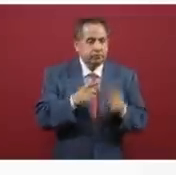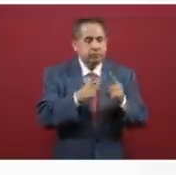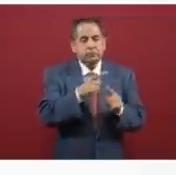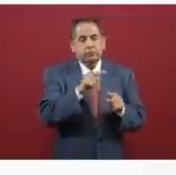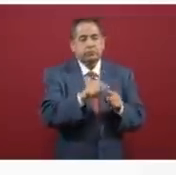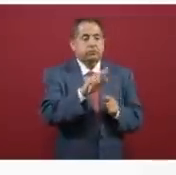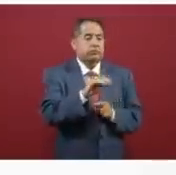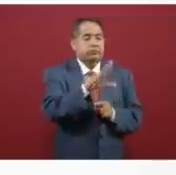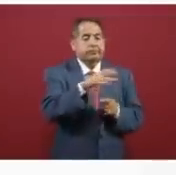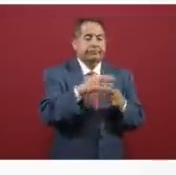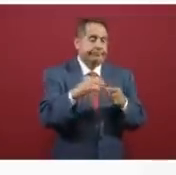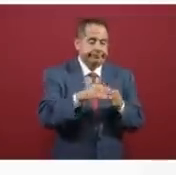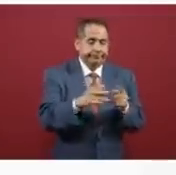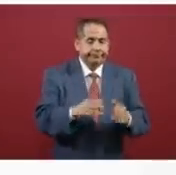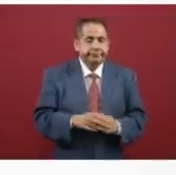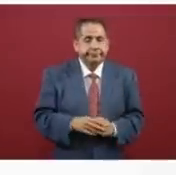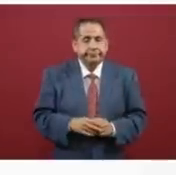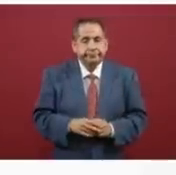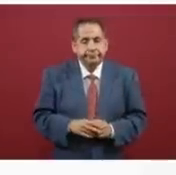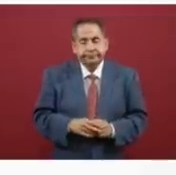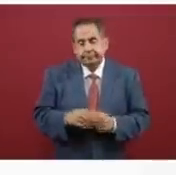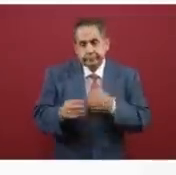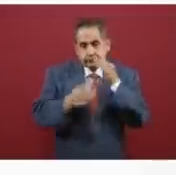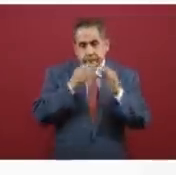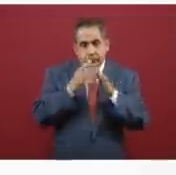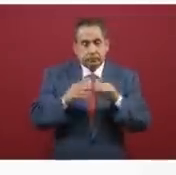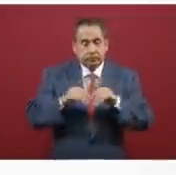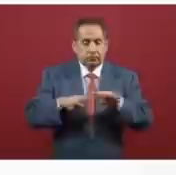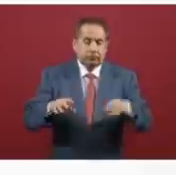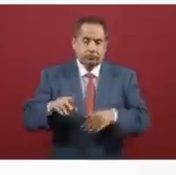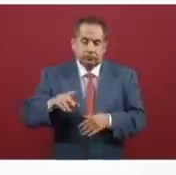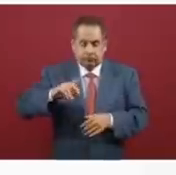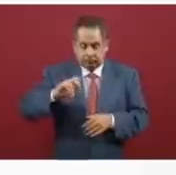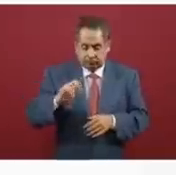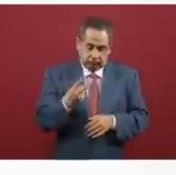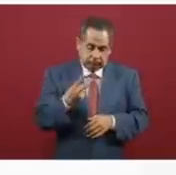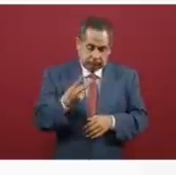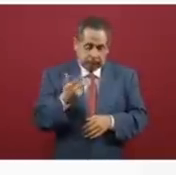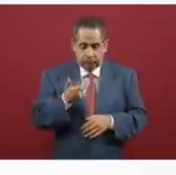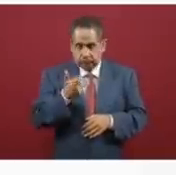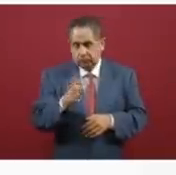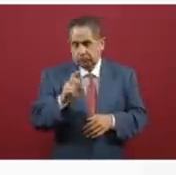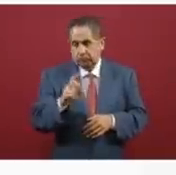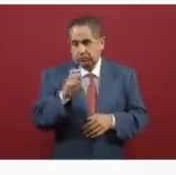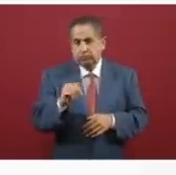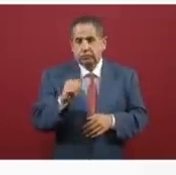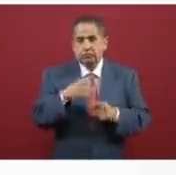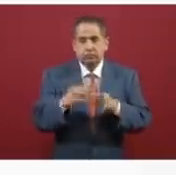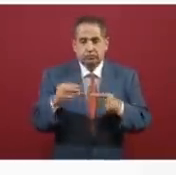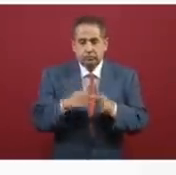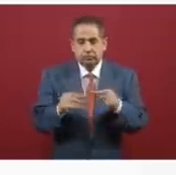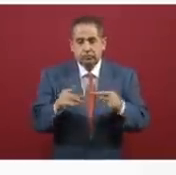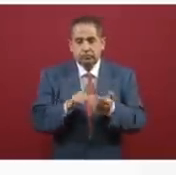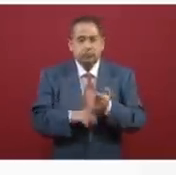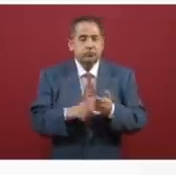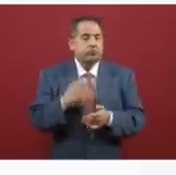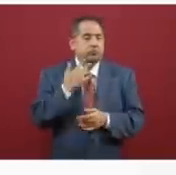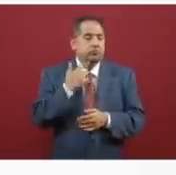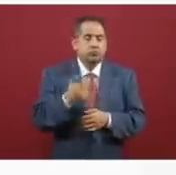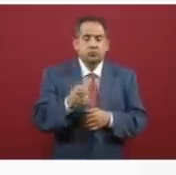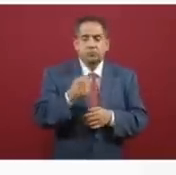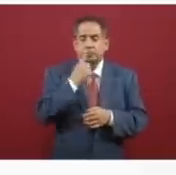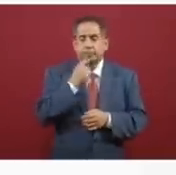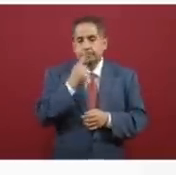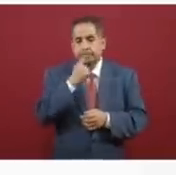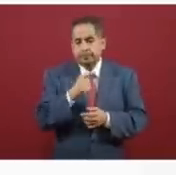95 centavos para dar un precio al público de 22 pesos con 39 centavos de la gasolina